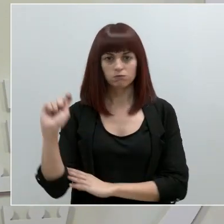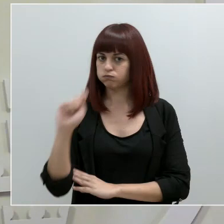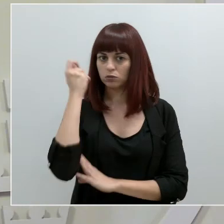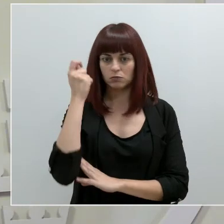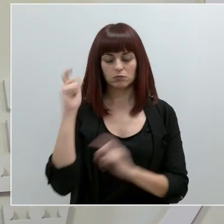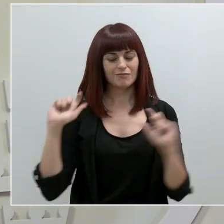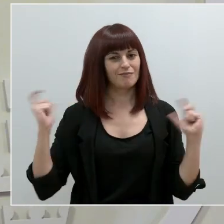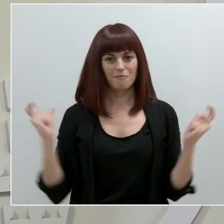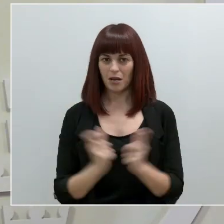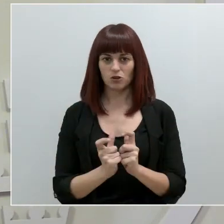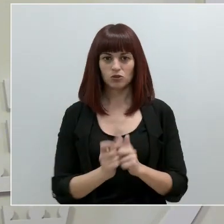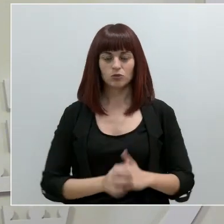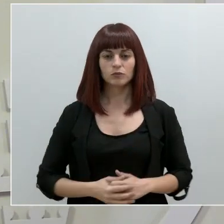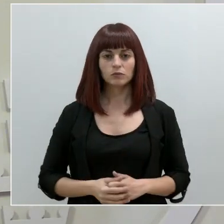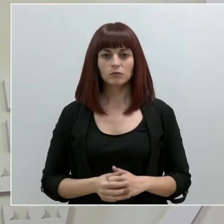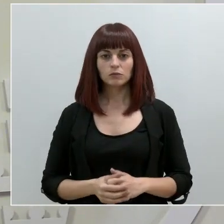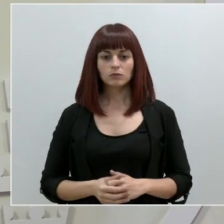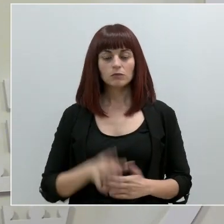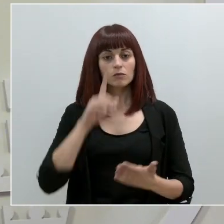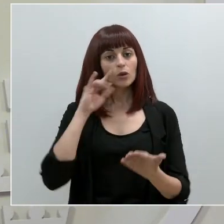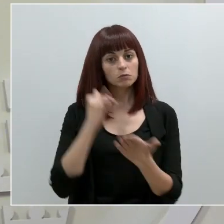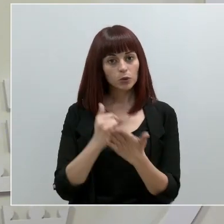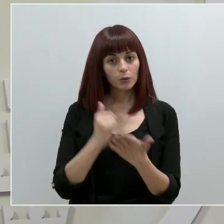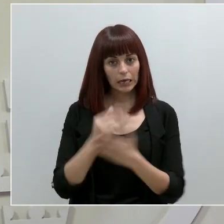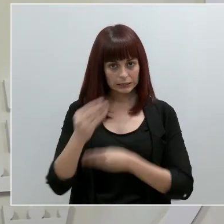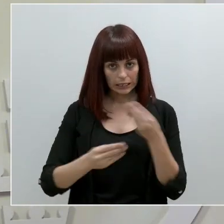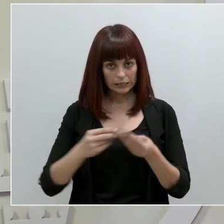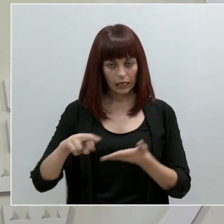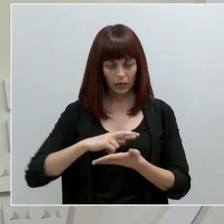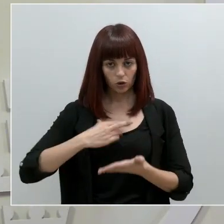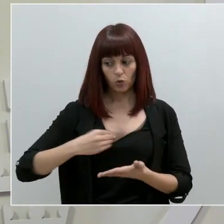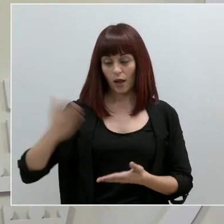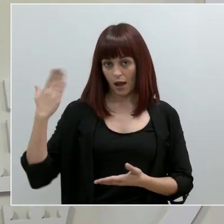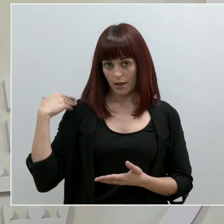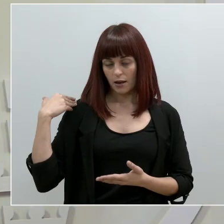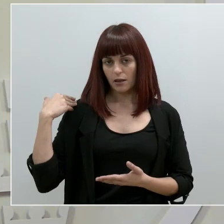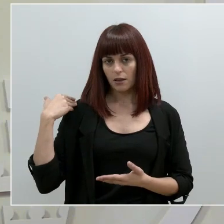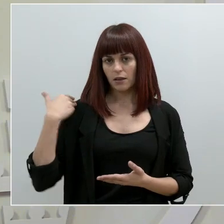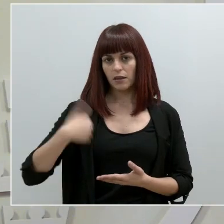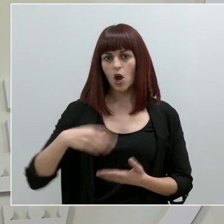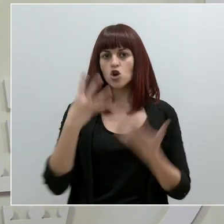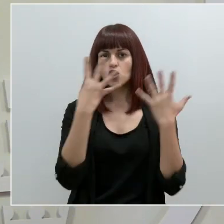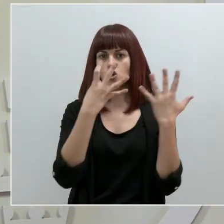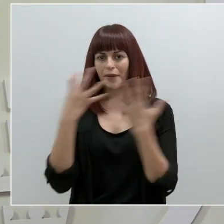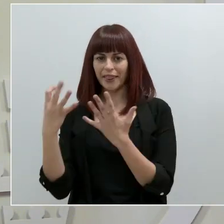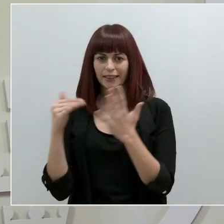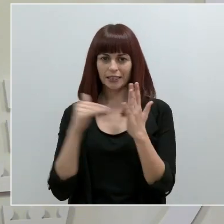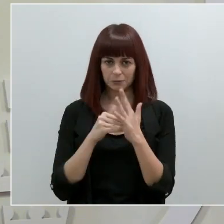esto se reduzca. El número de pruebas realizadas en la región hasta el día de ayer superaba la barrera de las